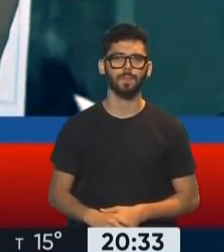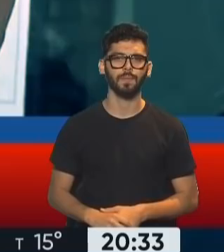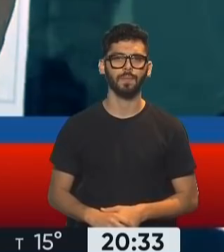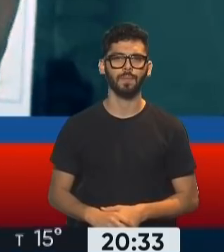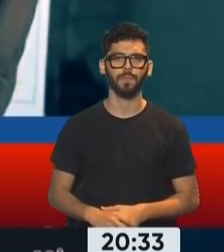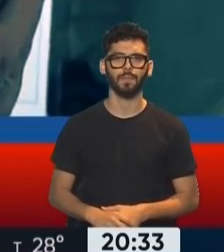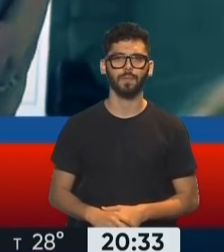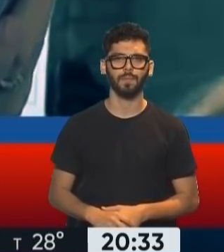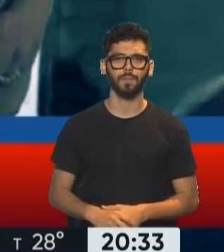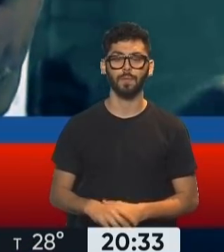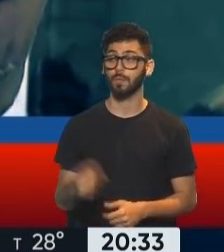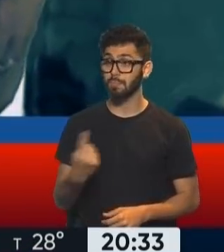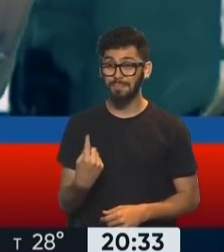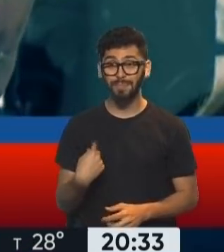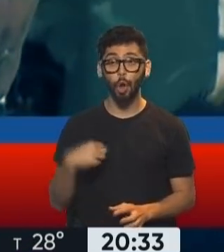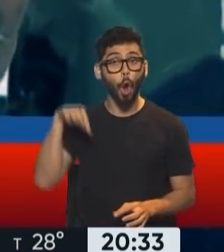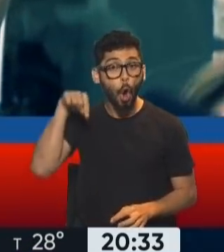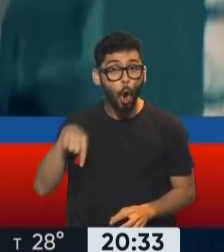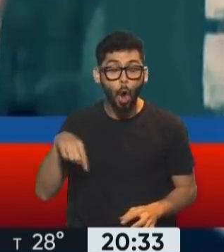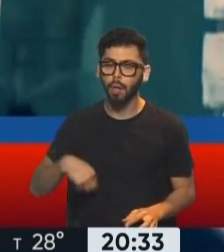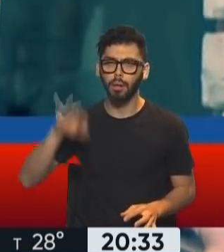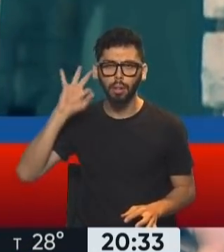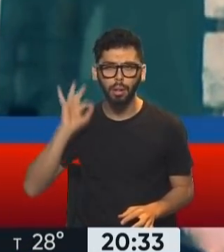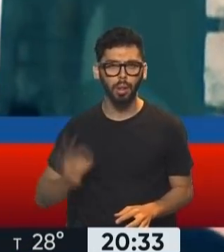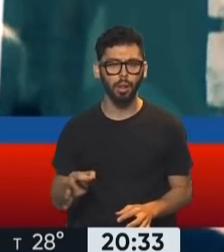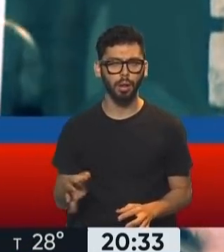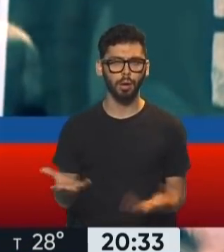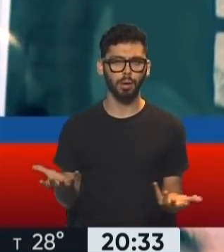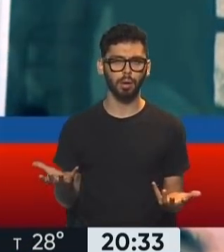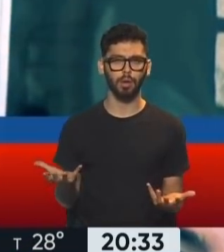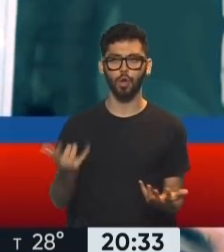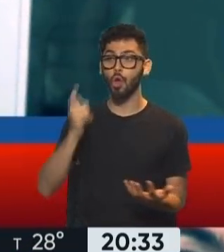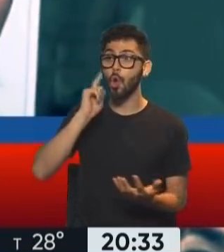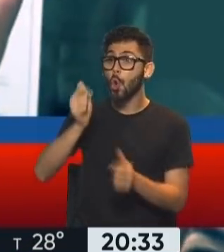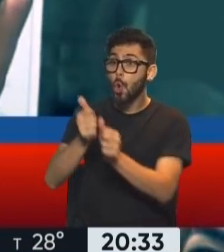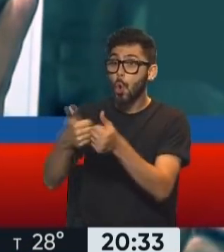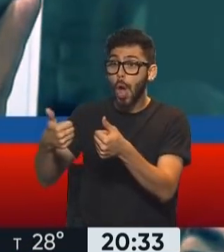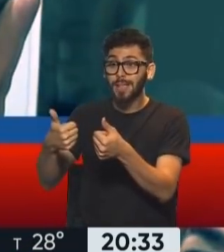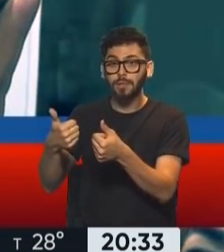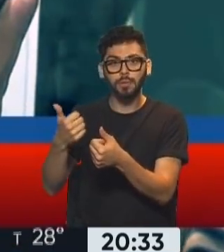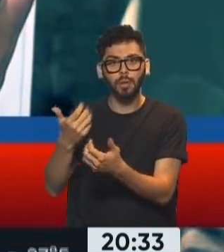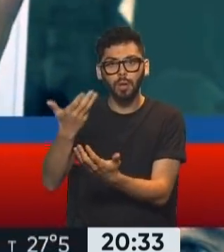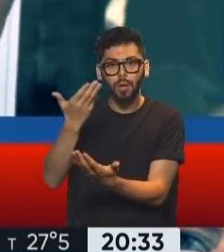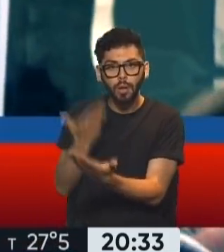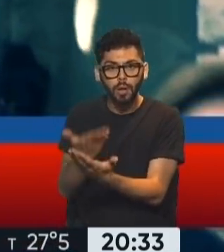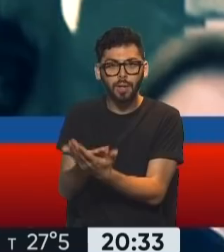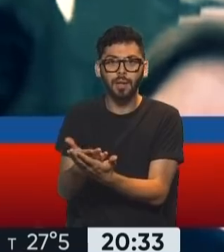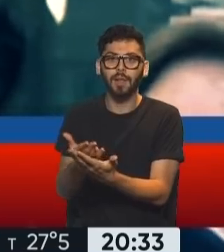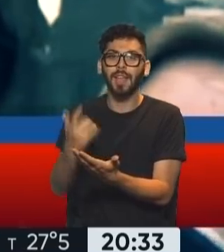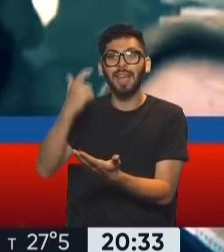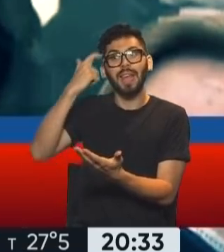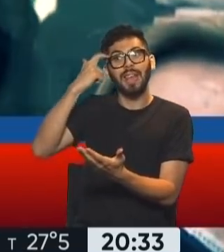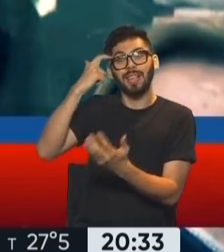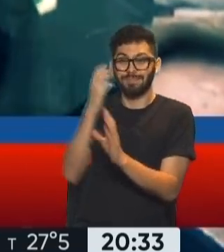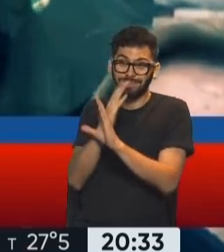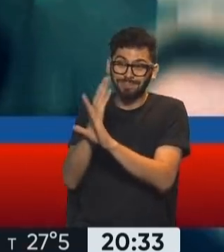Nos hemos tenido que enterar recién hoy que el juzgado no cuenta con el relevamiento del secreto de inteligencia para